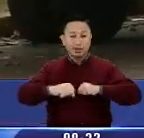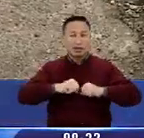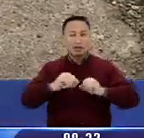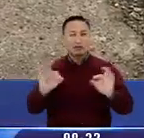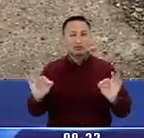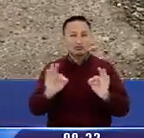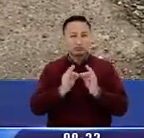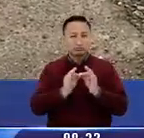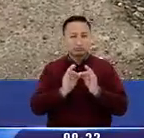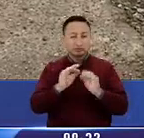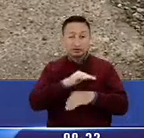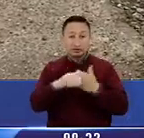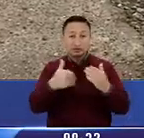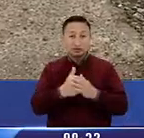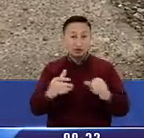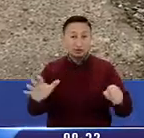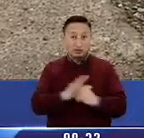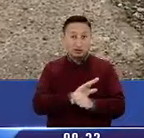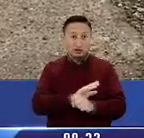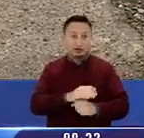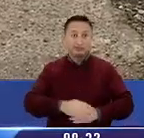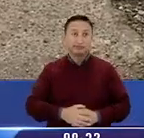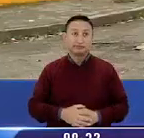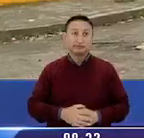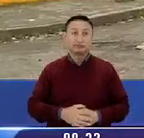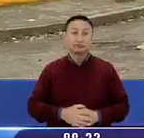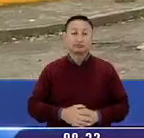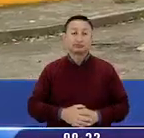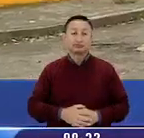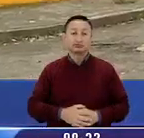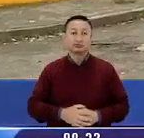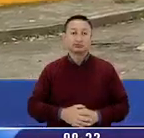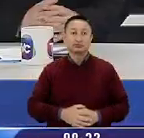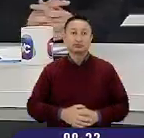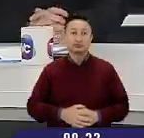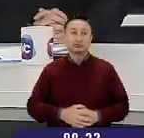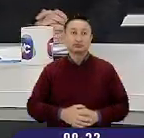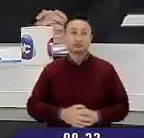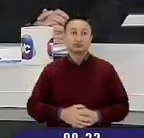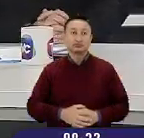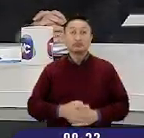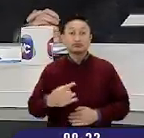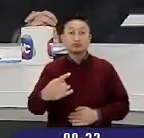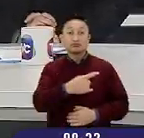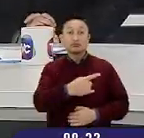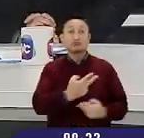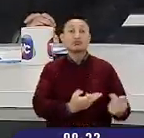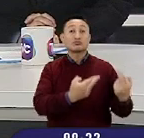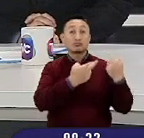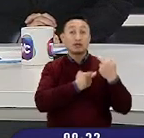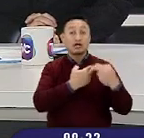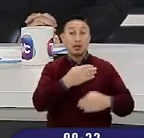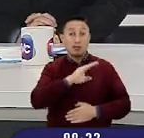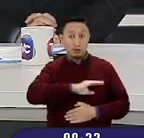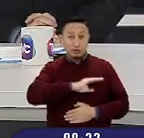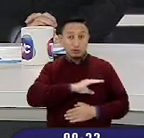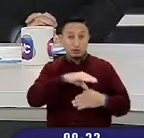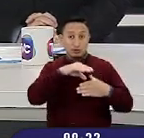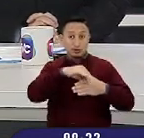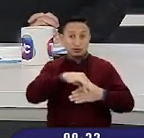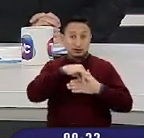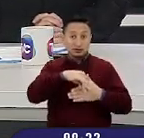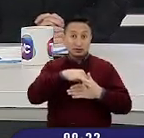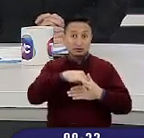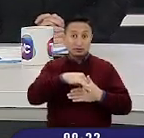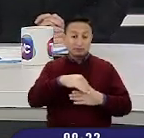que logre cumplir con las demandas ciudadanas. Informó Javier Rosero. Esa es una tarea pendiente que tiene el municipio de Quito, la alcaldía